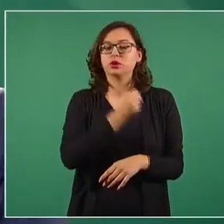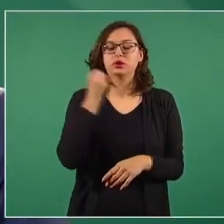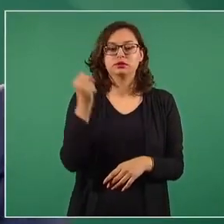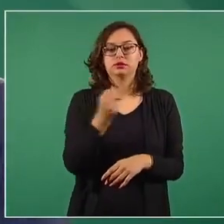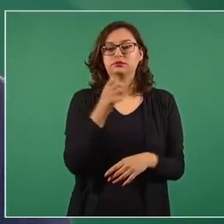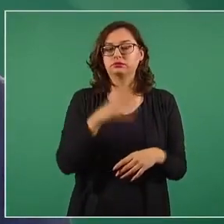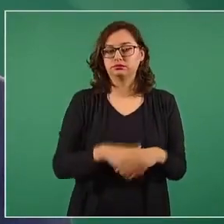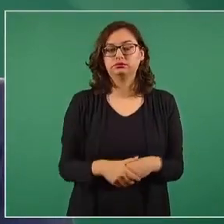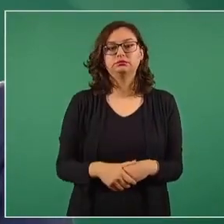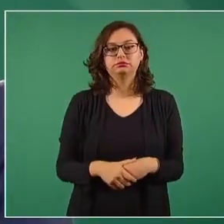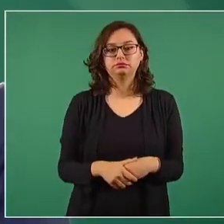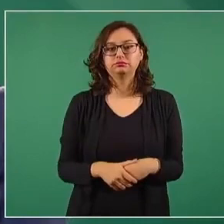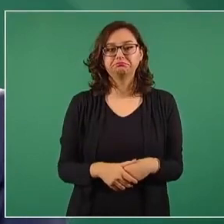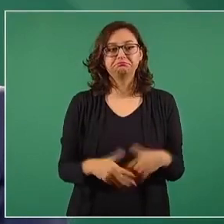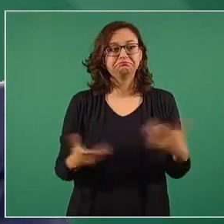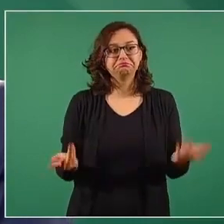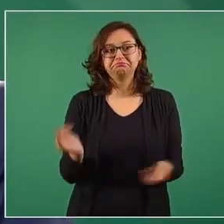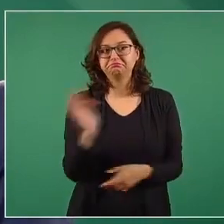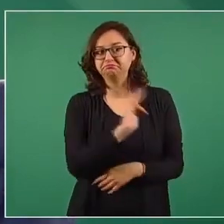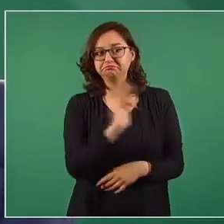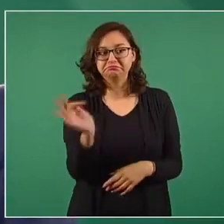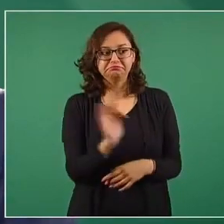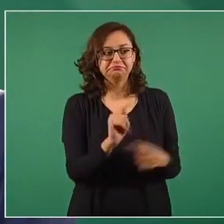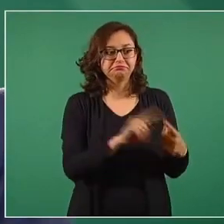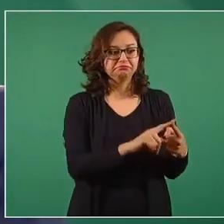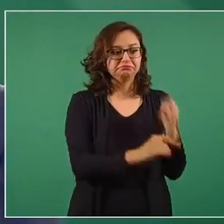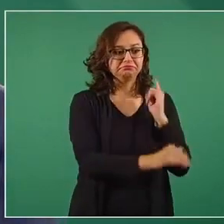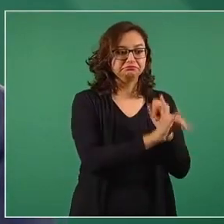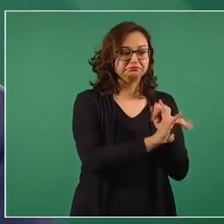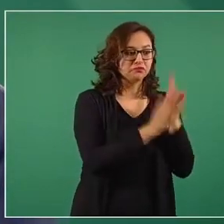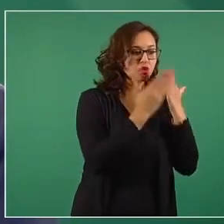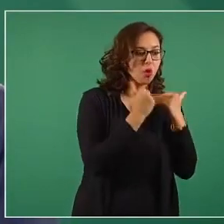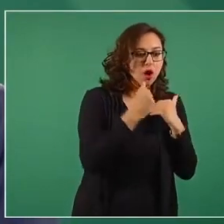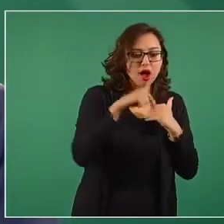no, ya nos hubiesen destruido,